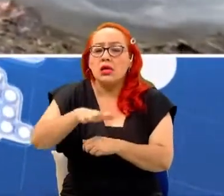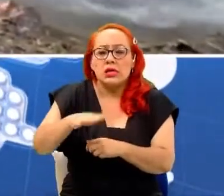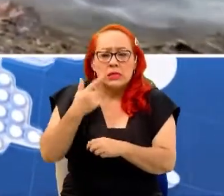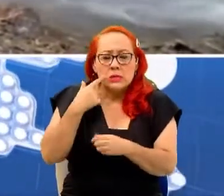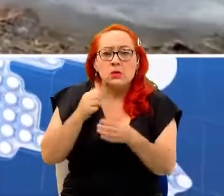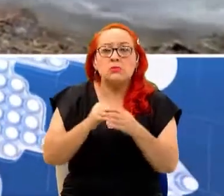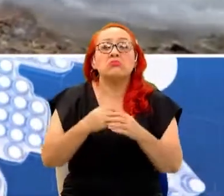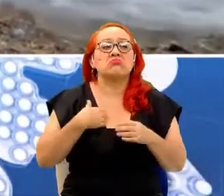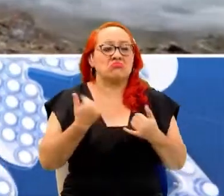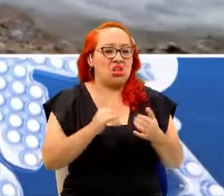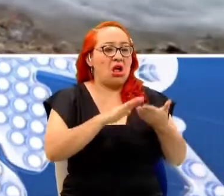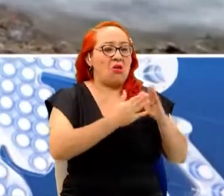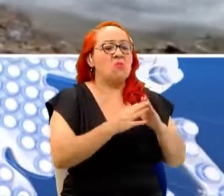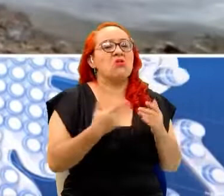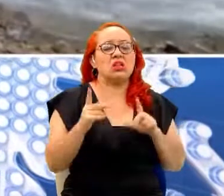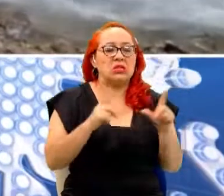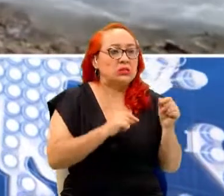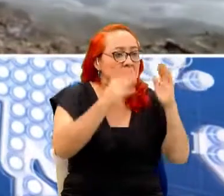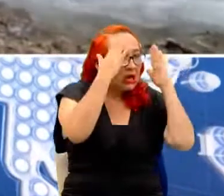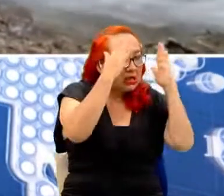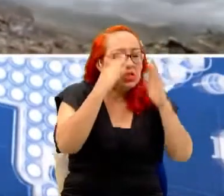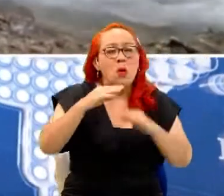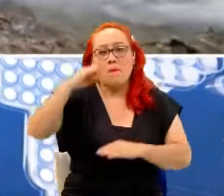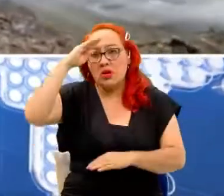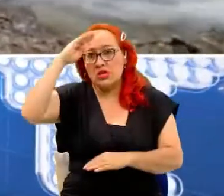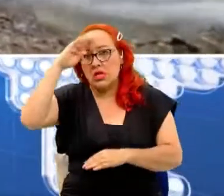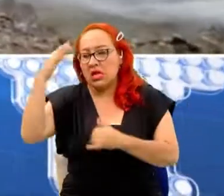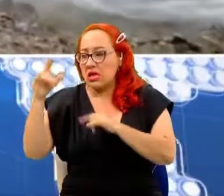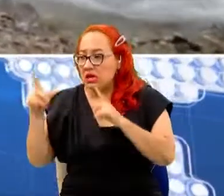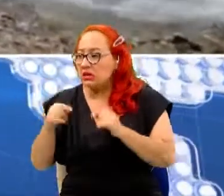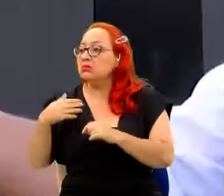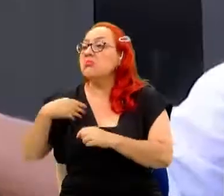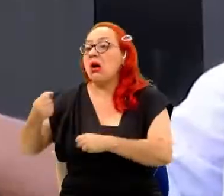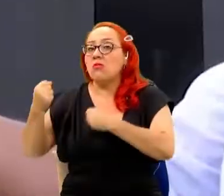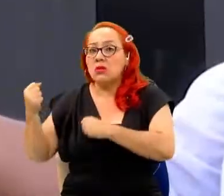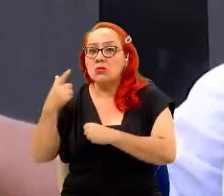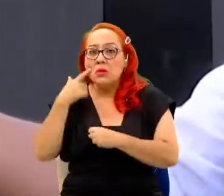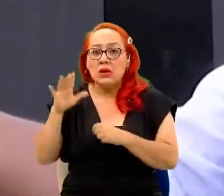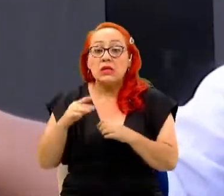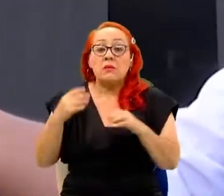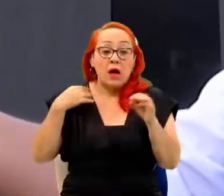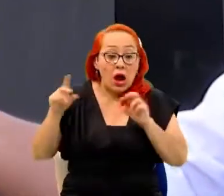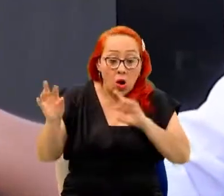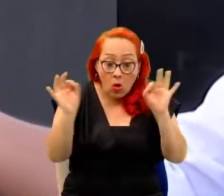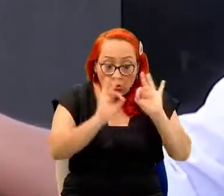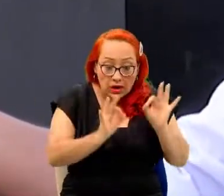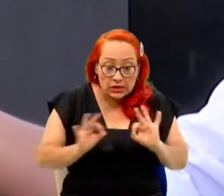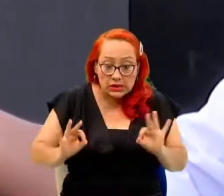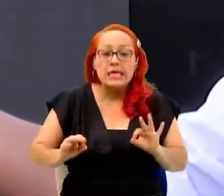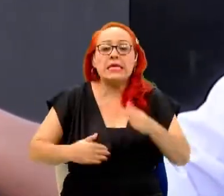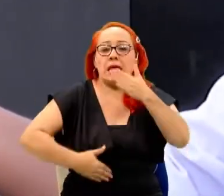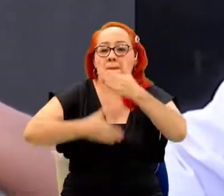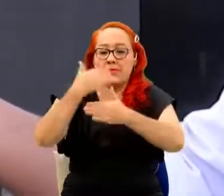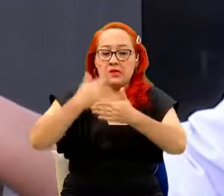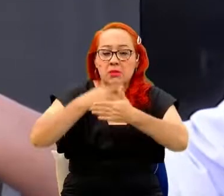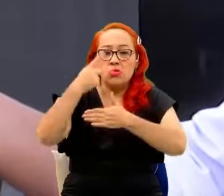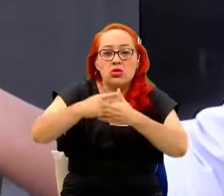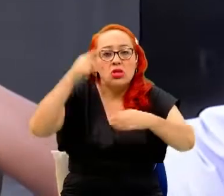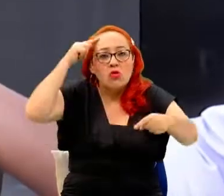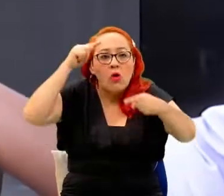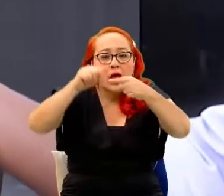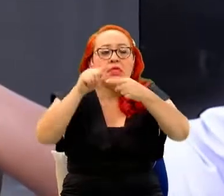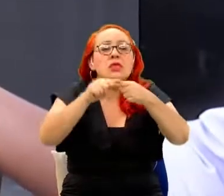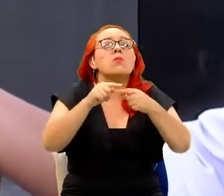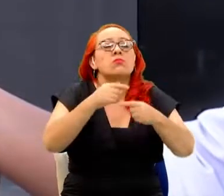población está lista el ejército está lista la policía está lista hay unos trámites administrativos pero muy pronto estaremos iniciando con esta estrategia que